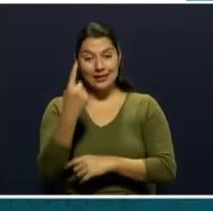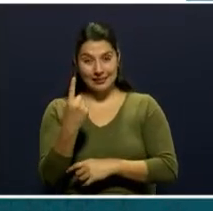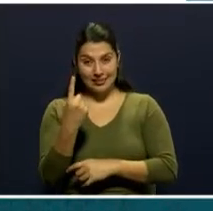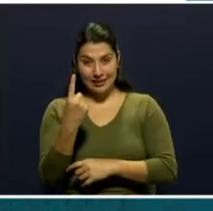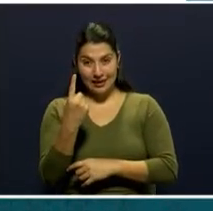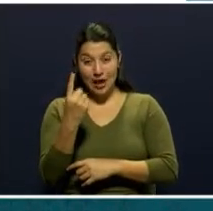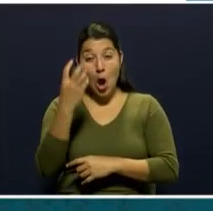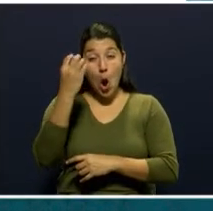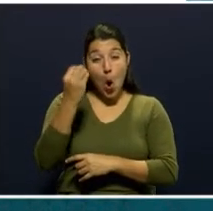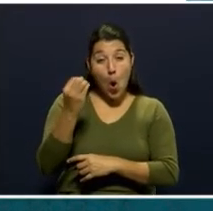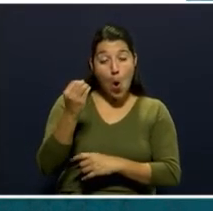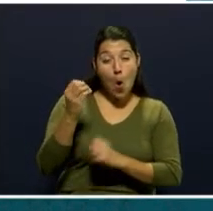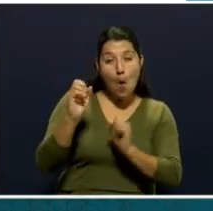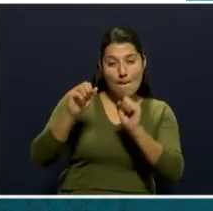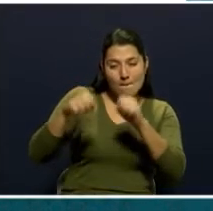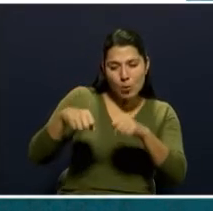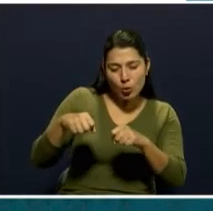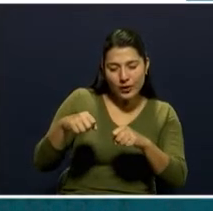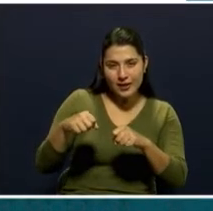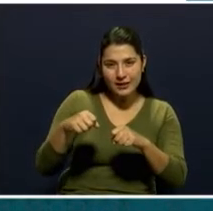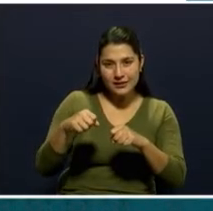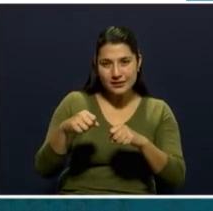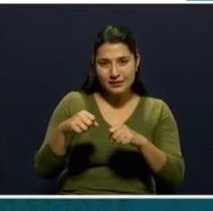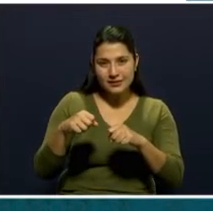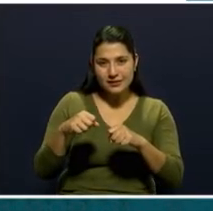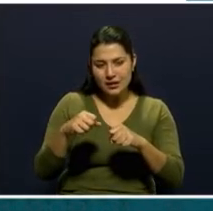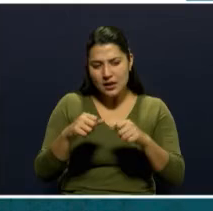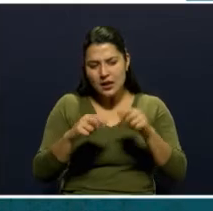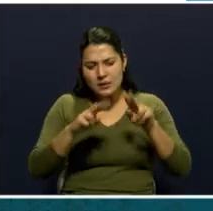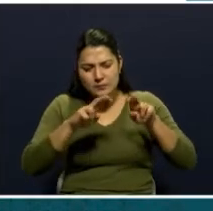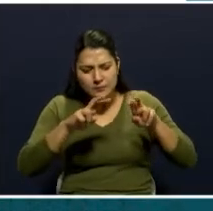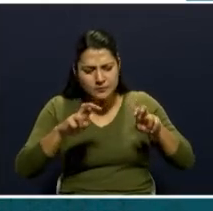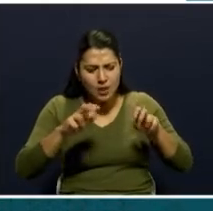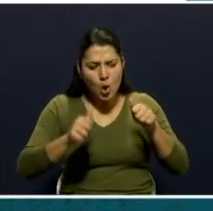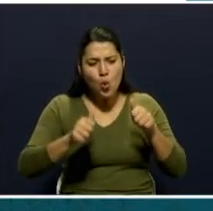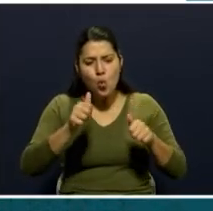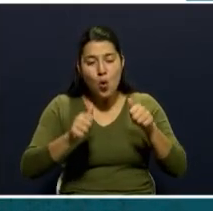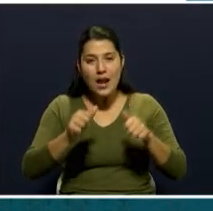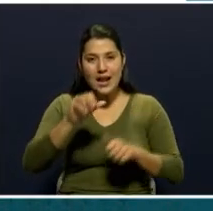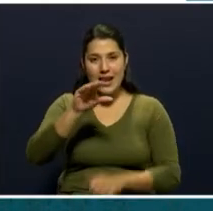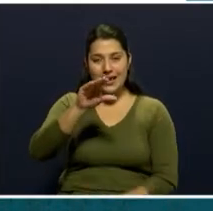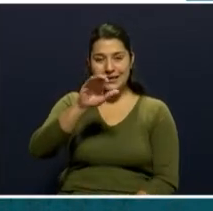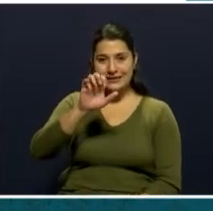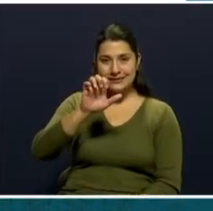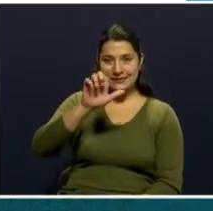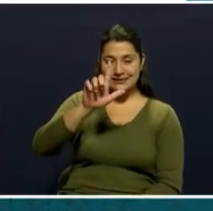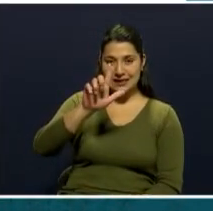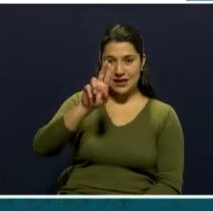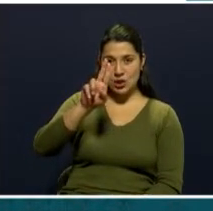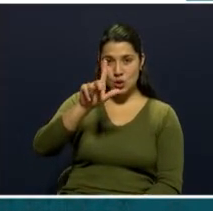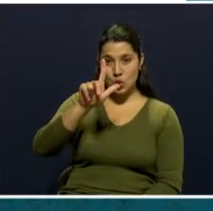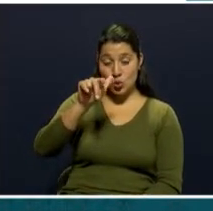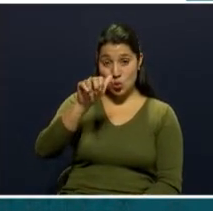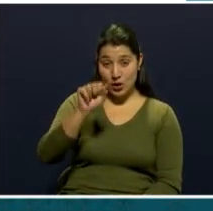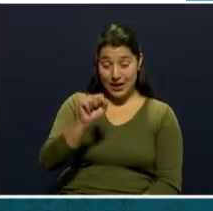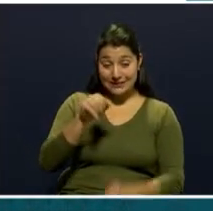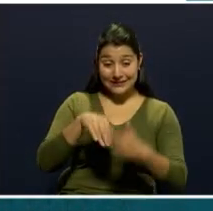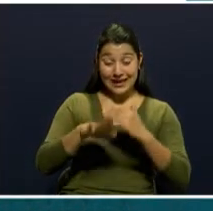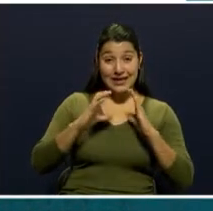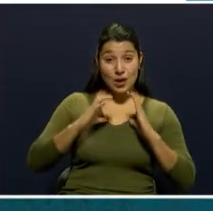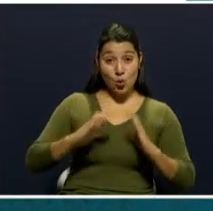cuáles células de nuestro cuerpo tienen estas dos proteínas para que las cuales permitan al virus entrar.